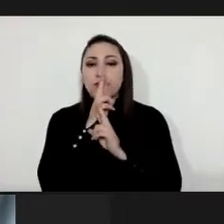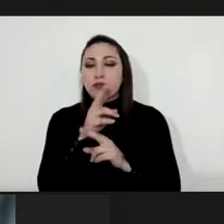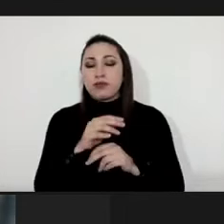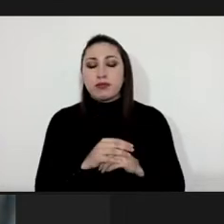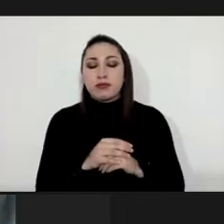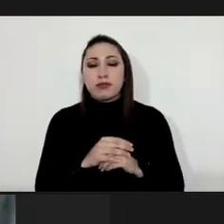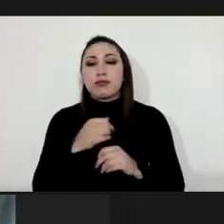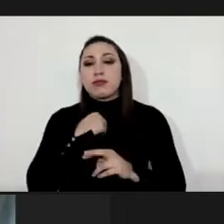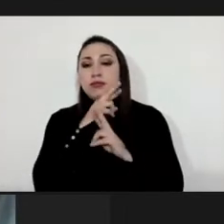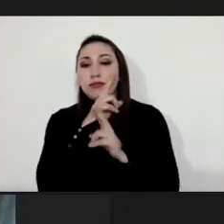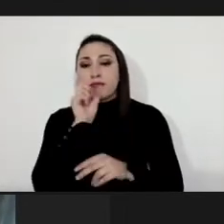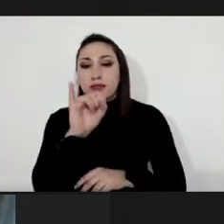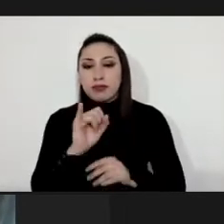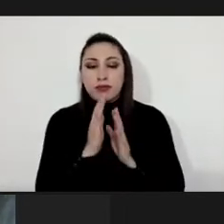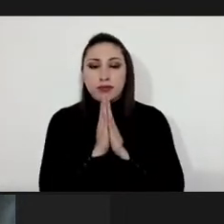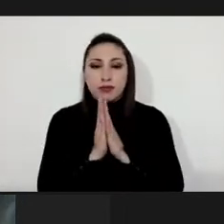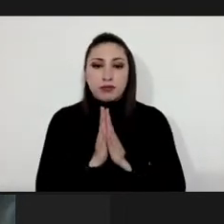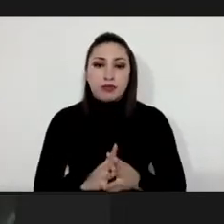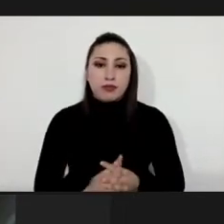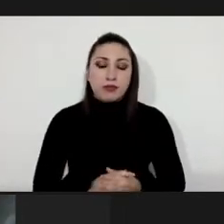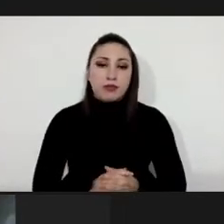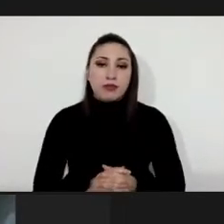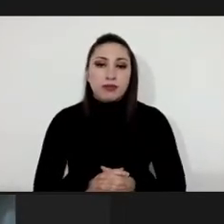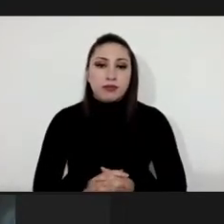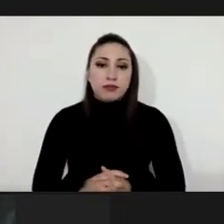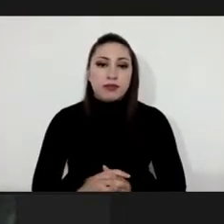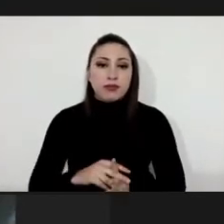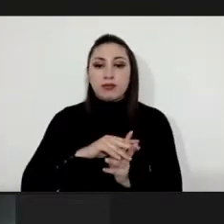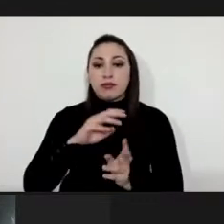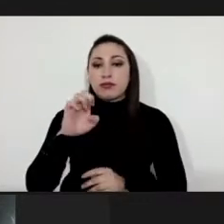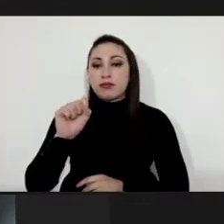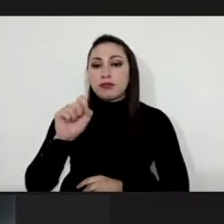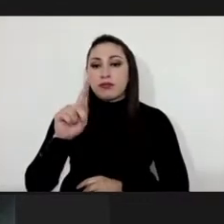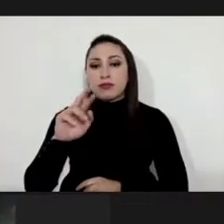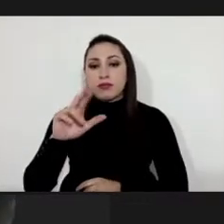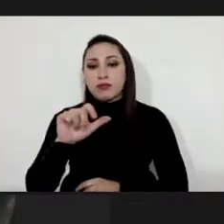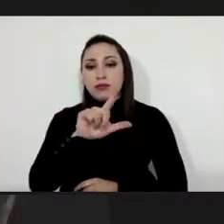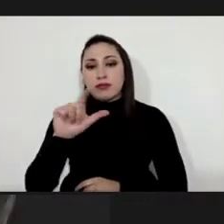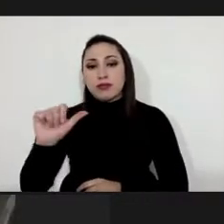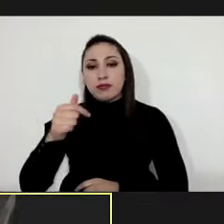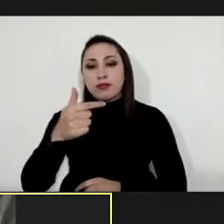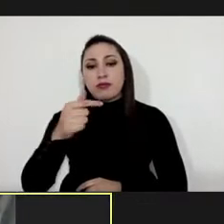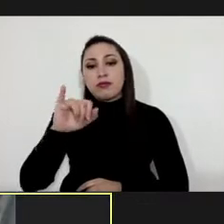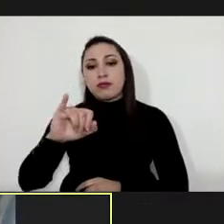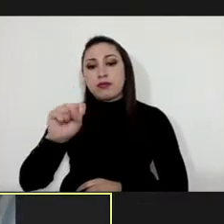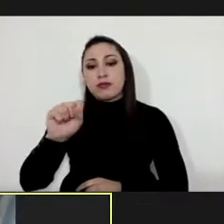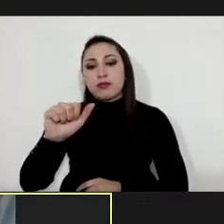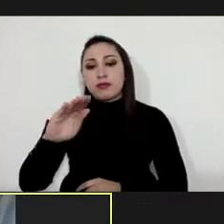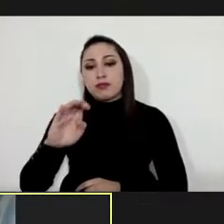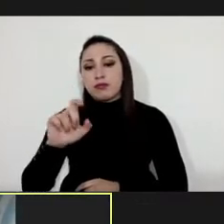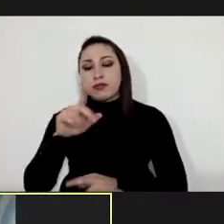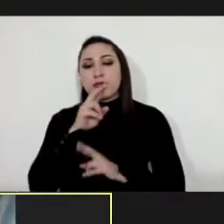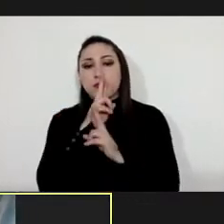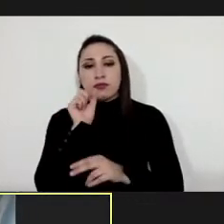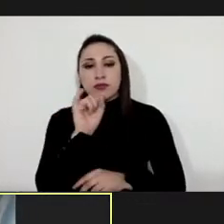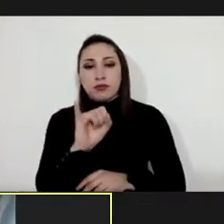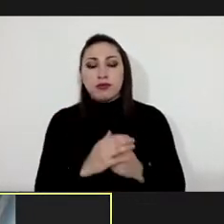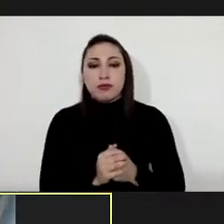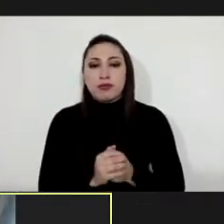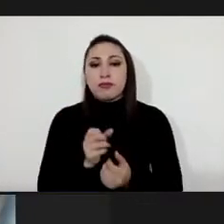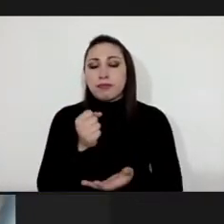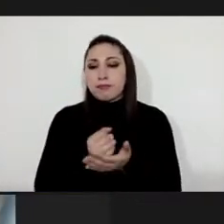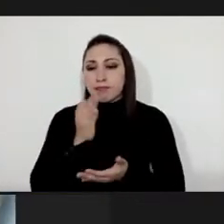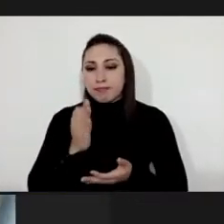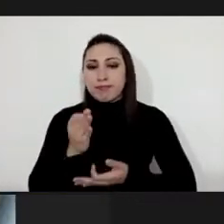Presente, a favor. Diputada Estrella Isabel Guadarrama Sánchez. A favor. Aprobada por unanimidad,